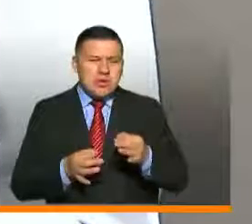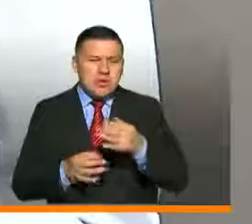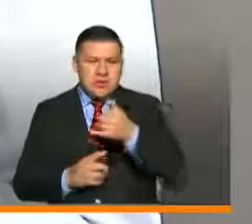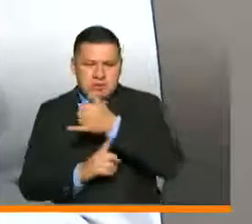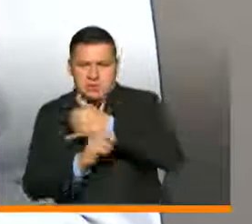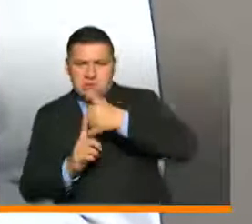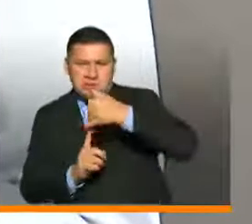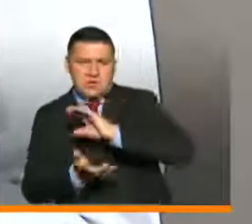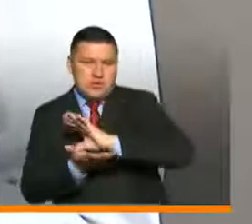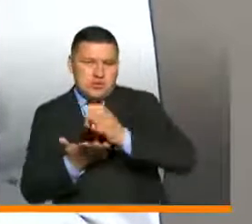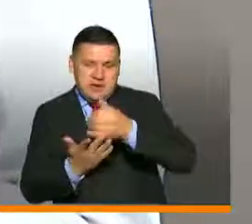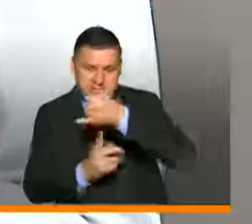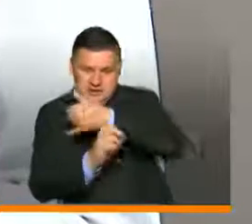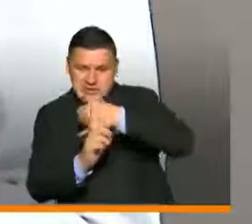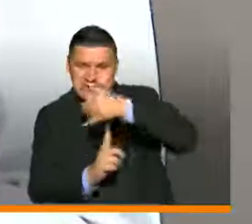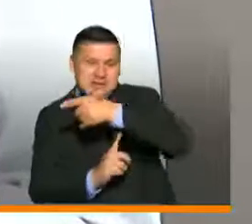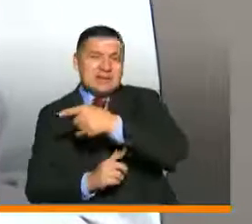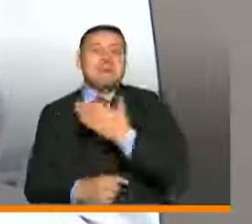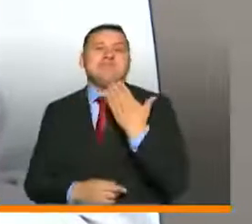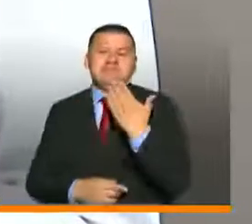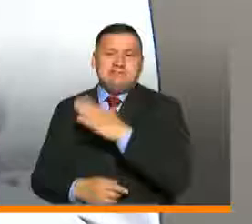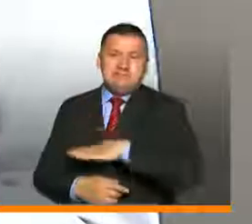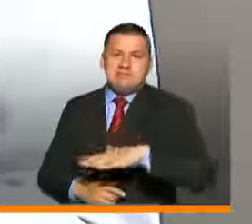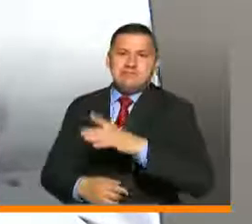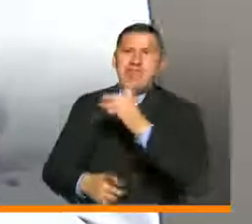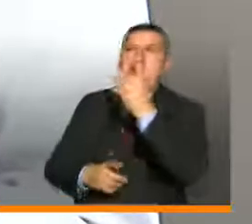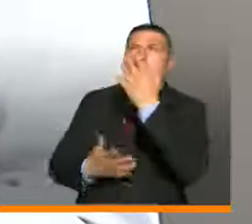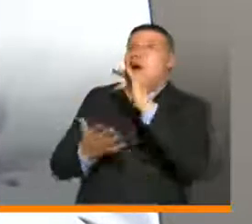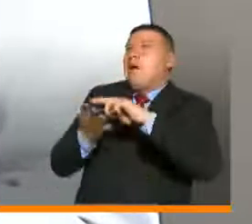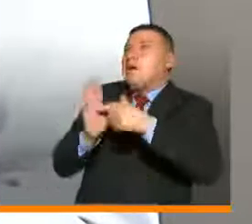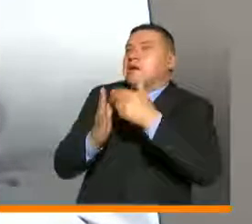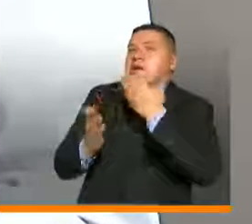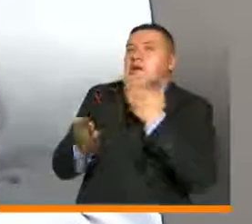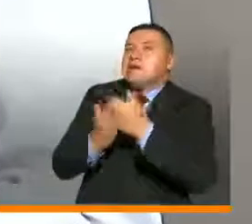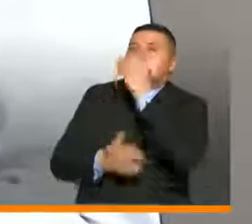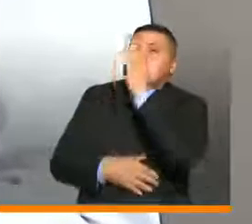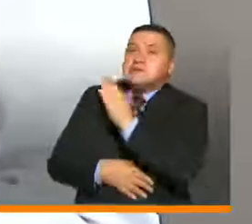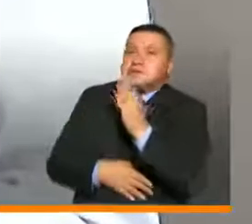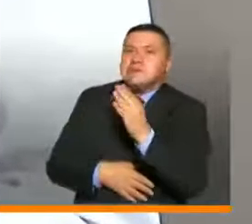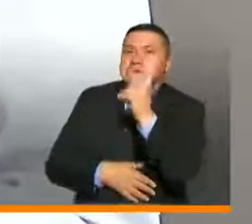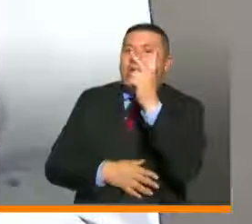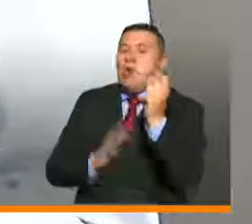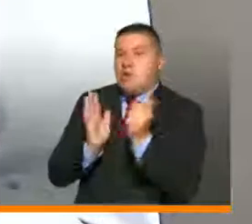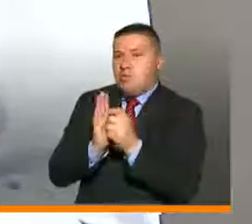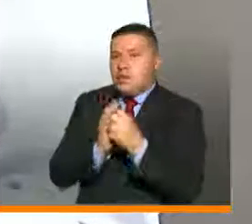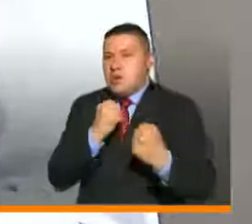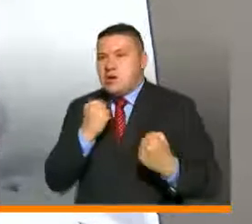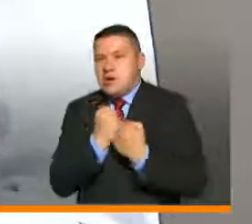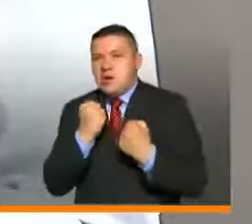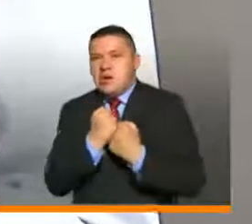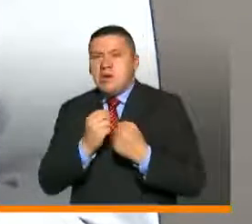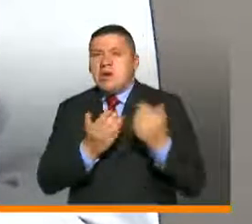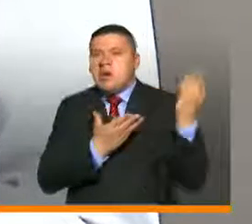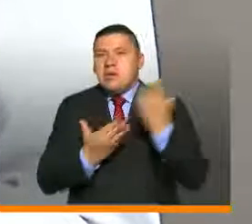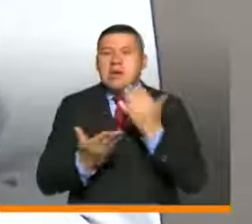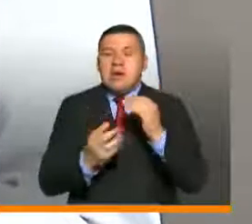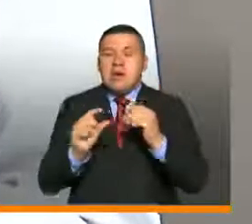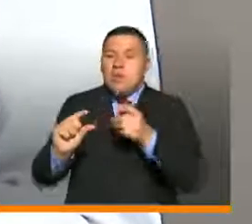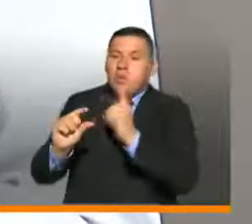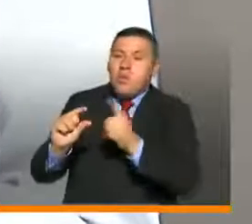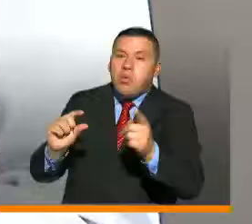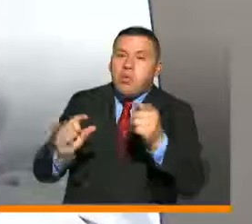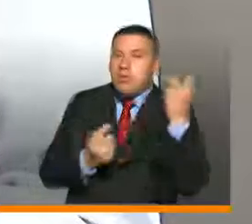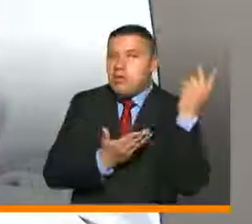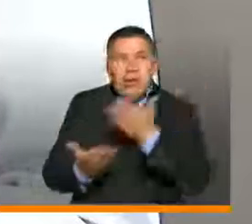de la misma manera somos venes bendecidos porque ya nos han llegado en dos oportunidades las dosis de vacunación el